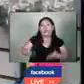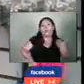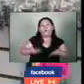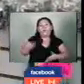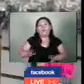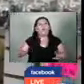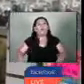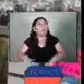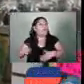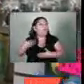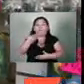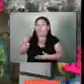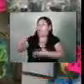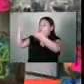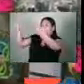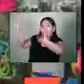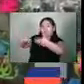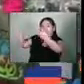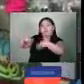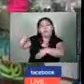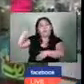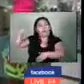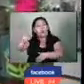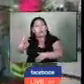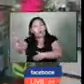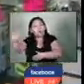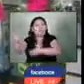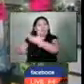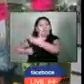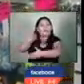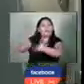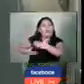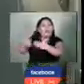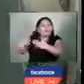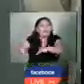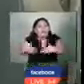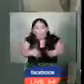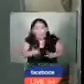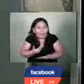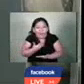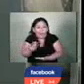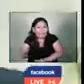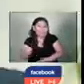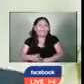la cadena de suministros que mantiene estancados productos tecnológicos, juguetes y electrodomésticos.